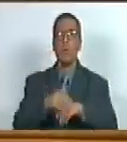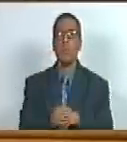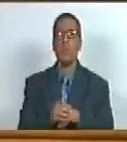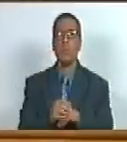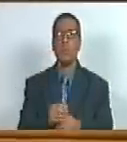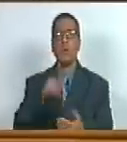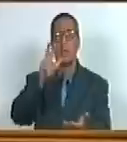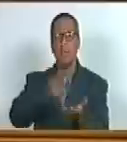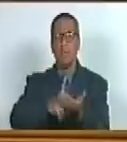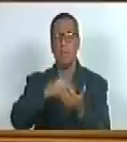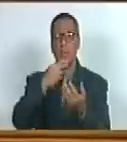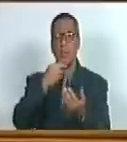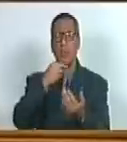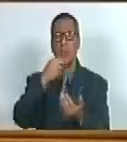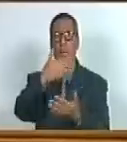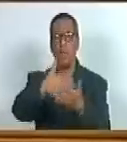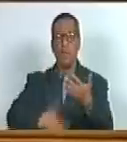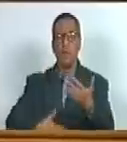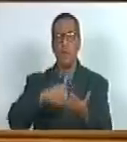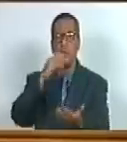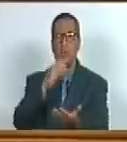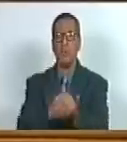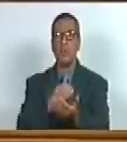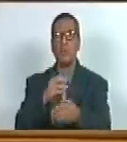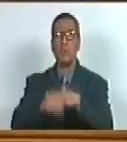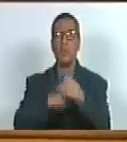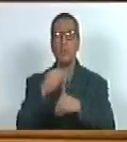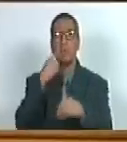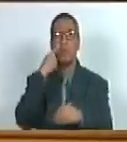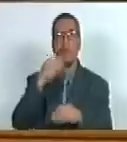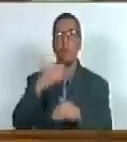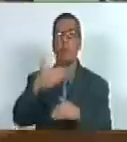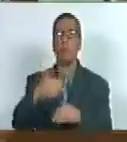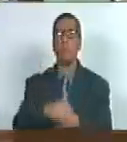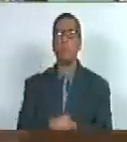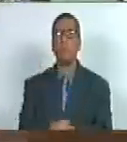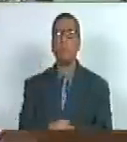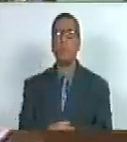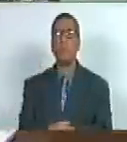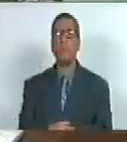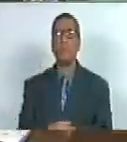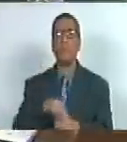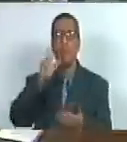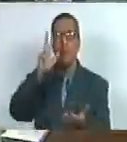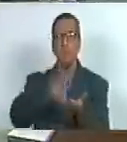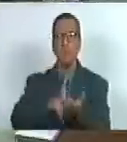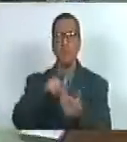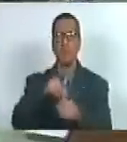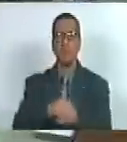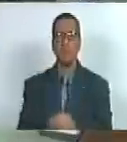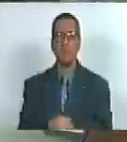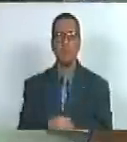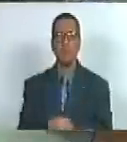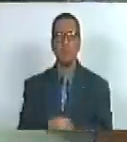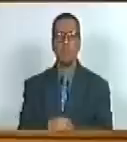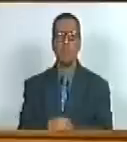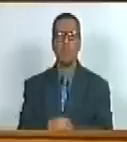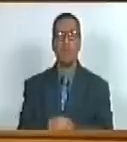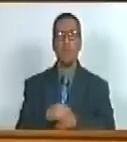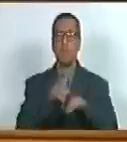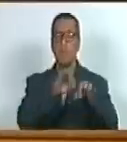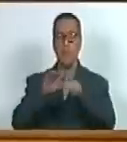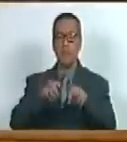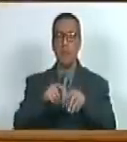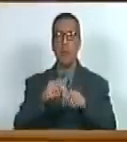aprobar el proyecto de acta presentada síganse a manifestarlo con la sal de costumbre queda aprobado ciudadana